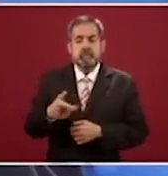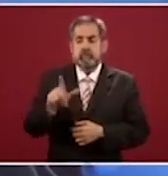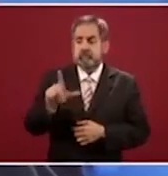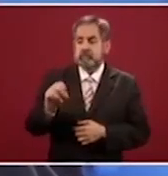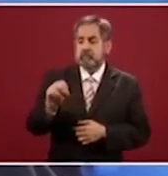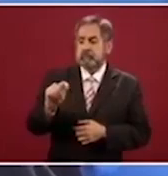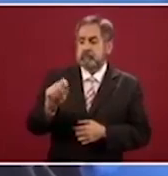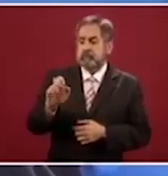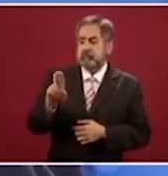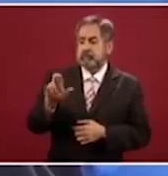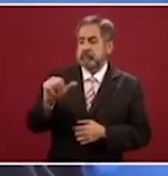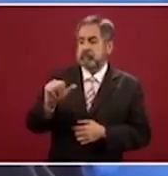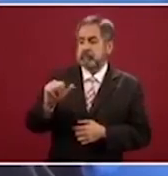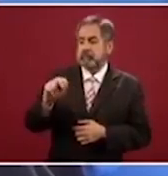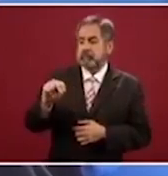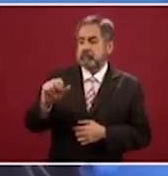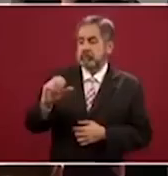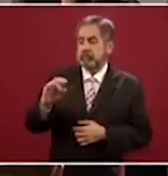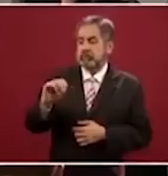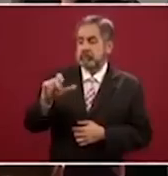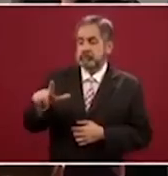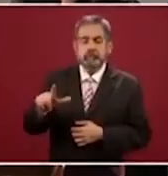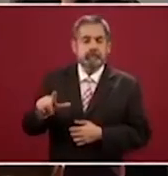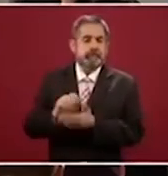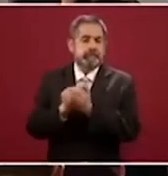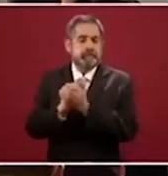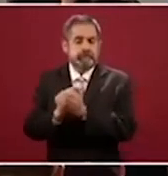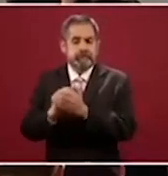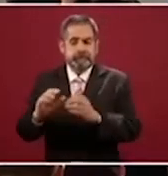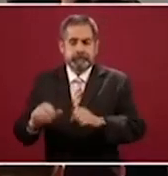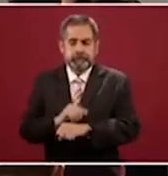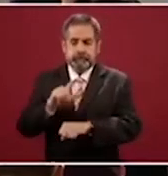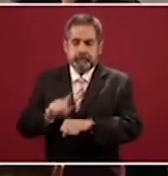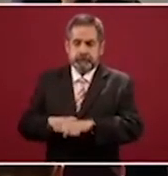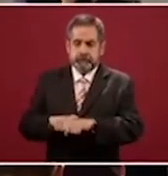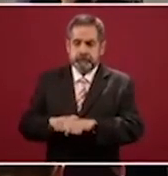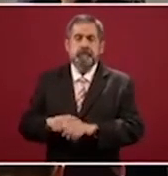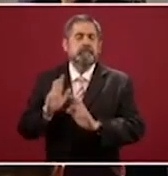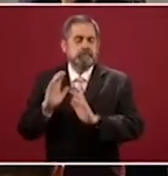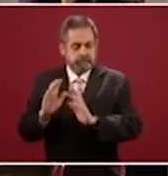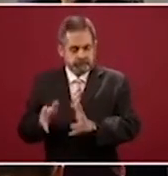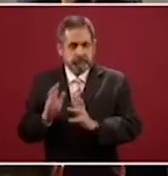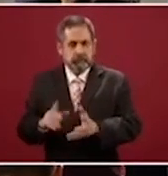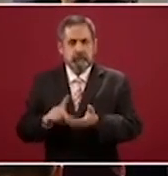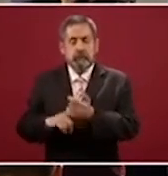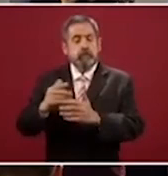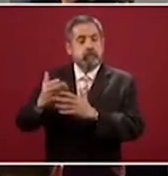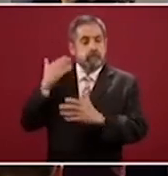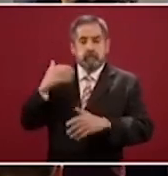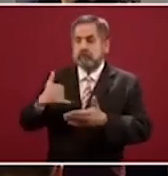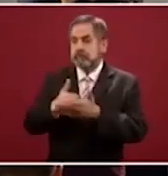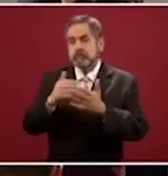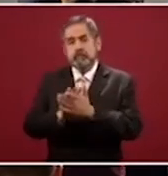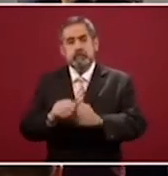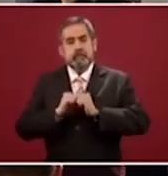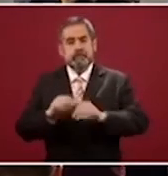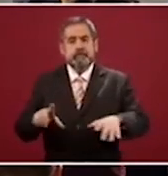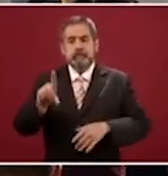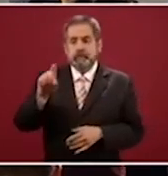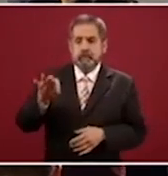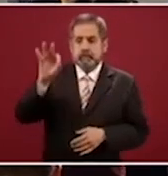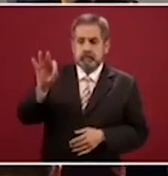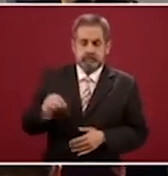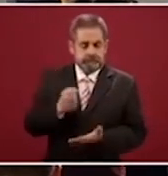Nacional. Entonces, esto es gracias al decreto que se publicó y que tuvo a bien publicar el señor